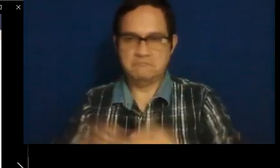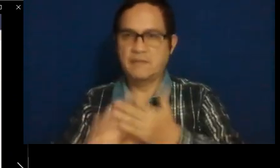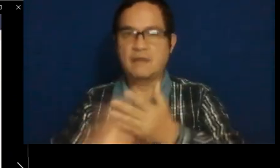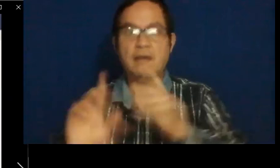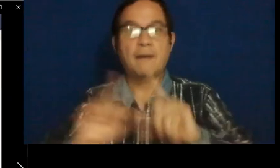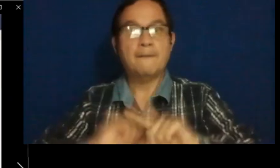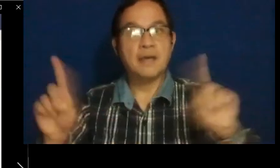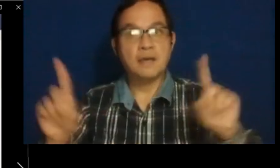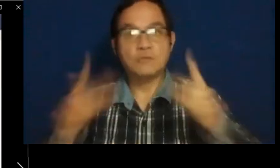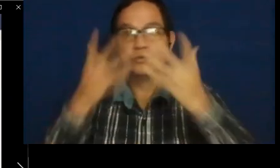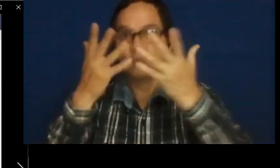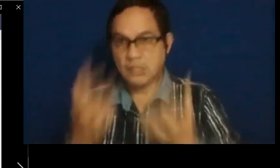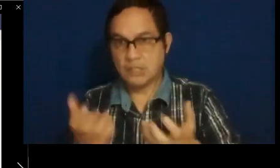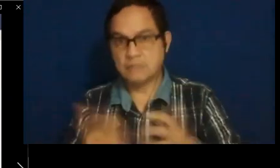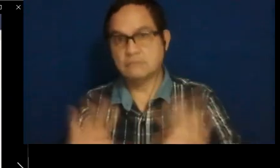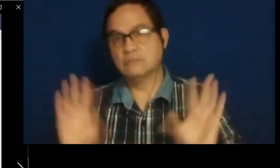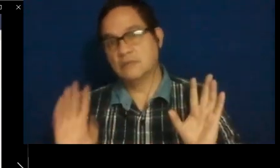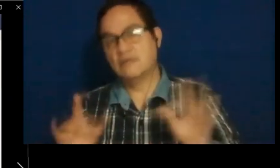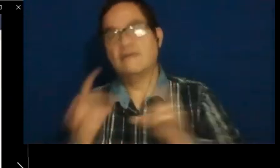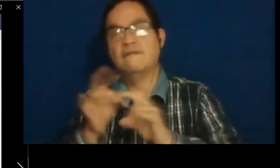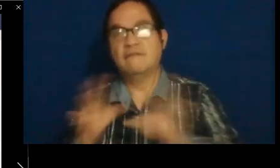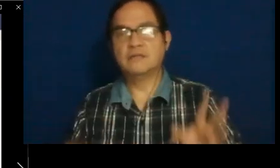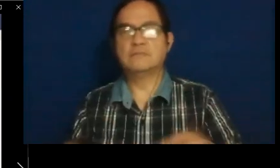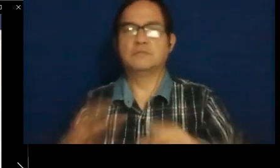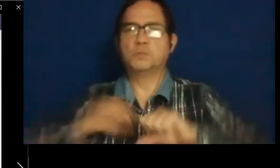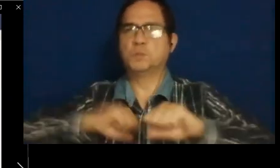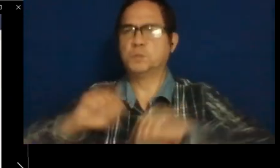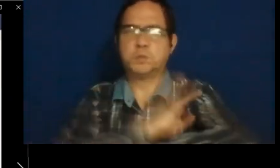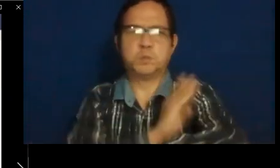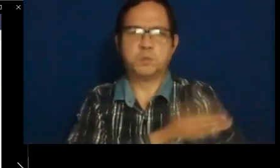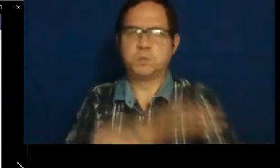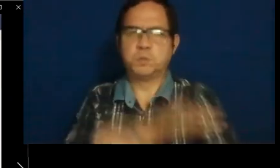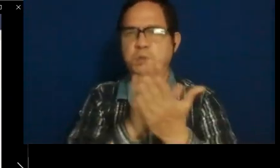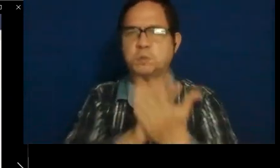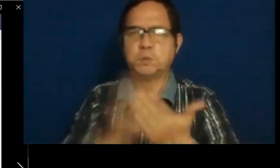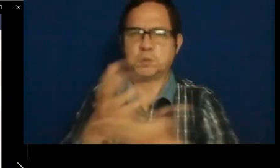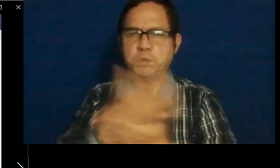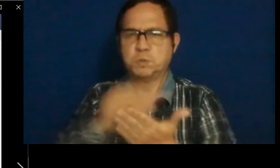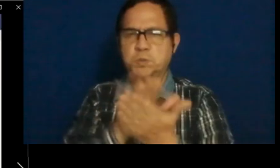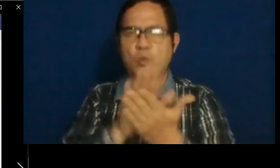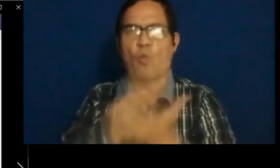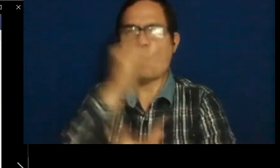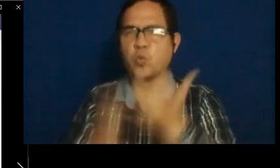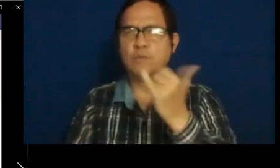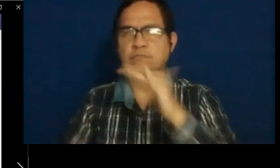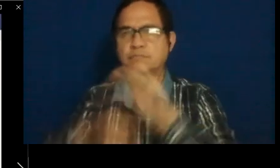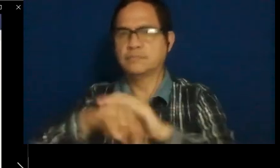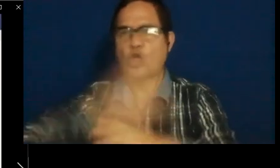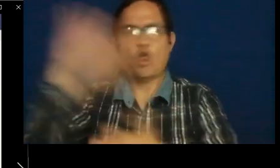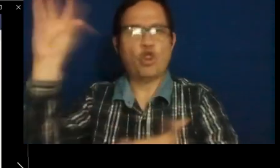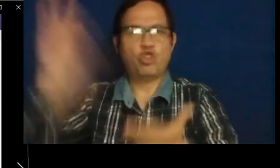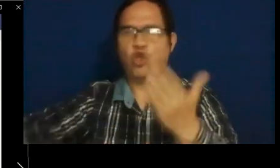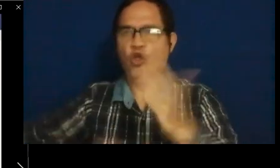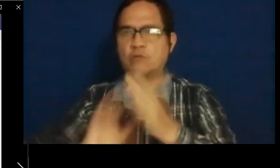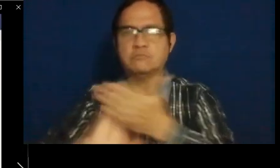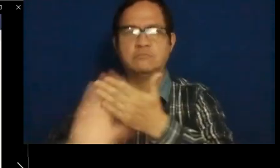Pero si tú quieres igualmente para esa fecha y eres muy proactivo y ya lo tienes todo listo, en ese último envío me envías ya de una vez todo el